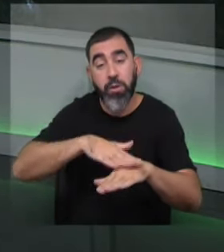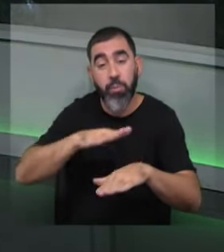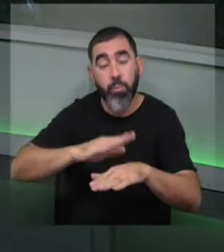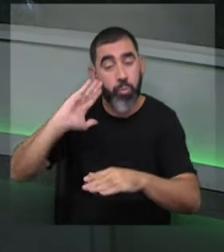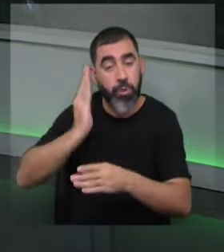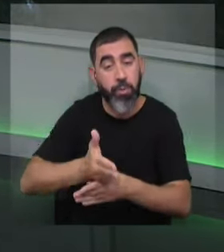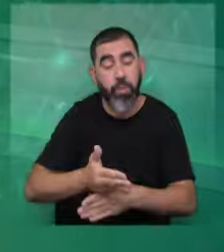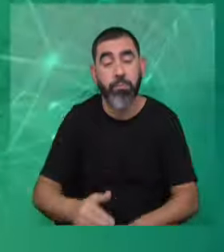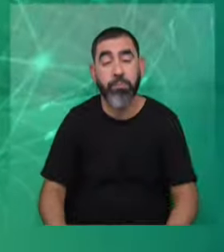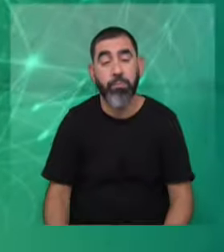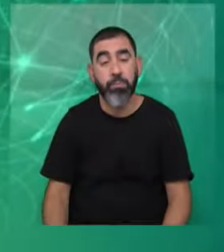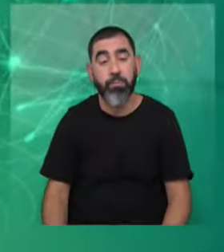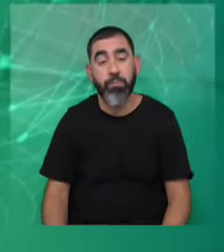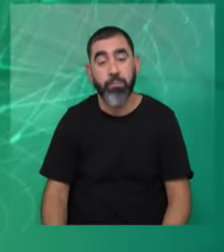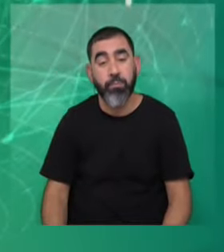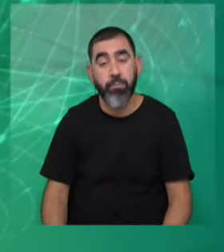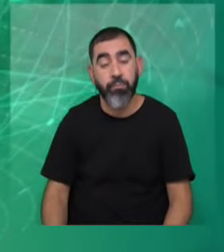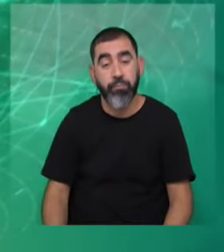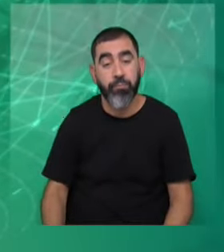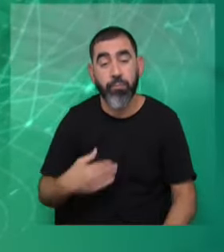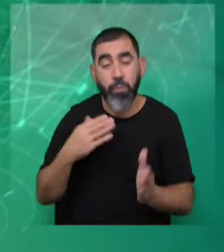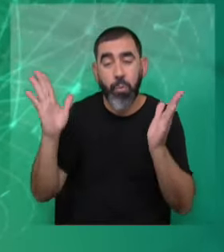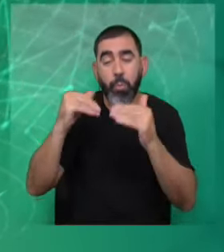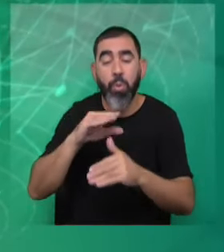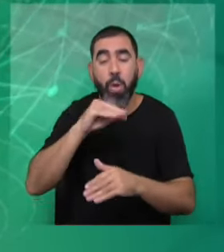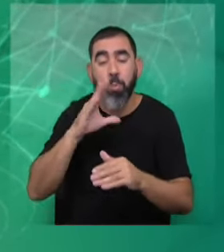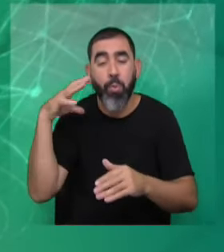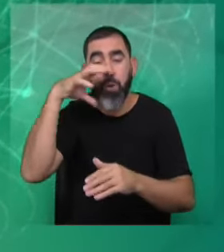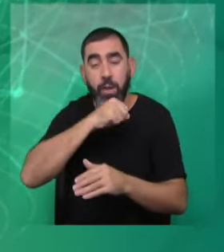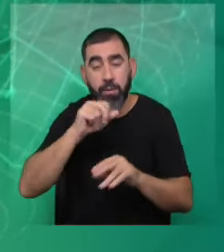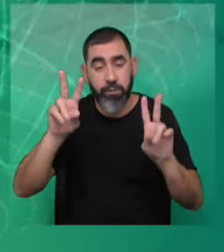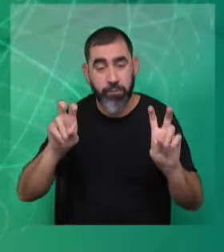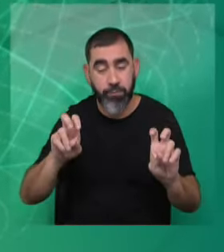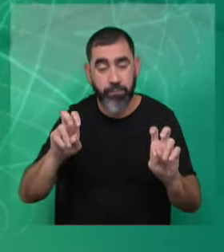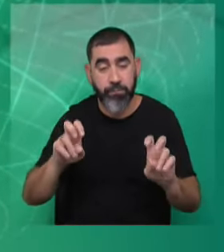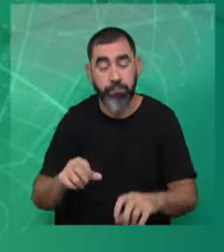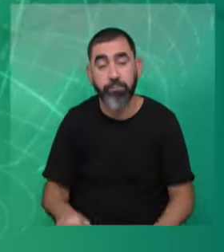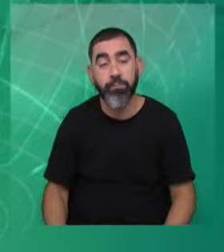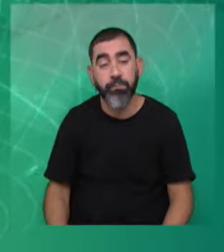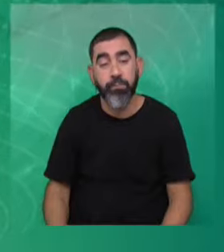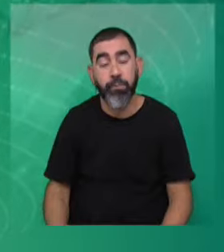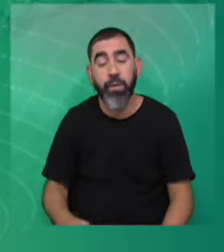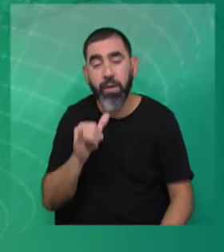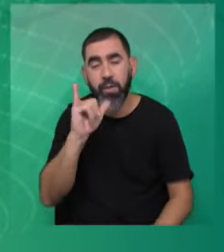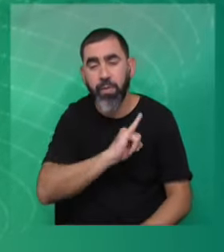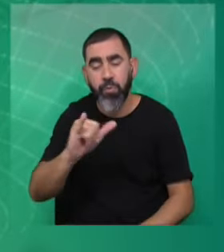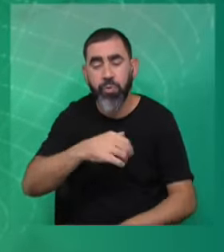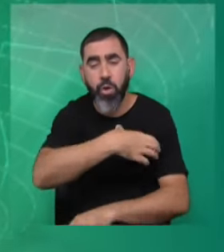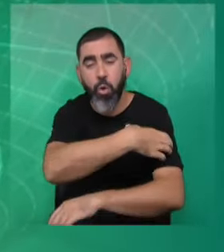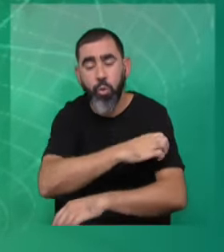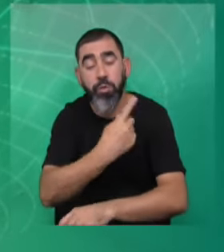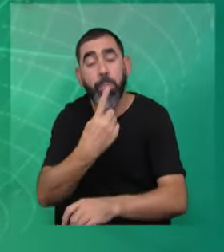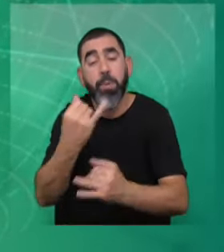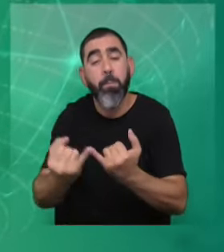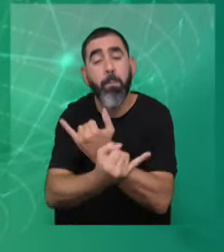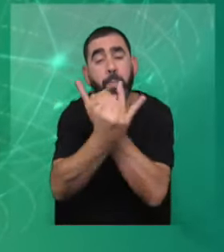penal. Yo, porque no puedo hablar por la reserva del caso. Bueno, sí. En el caso de la denuncia contra Orsi, desde el primer